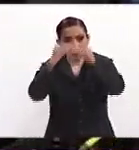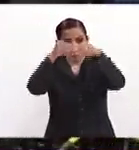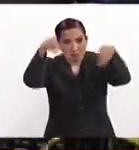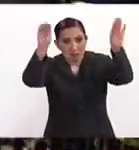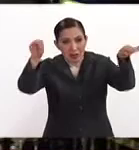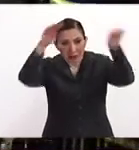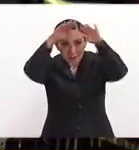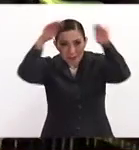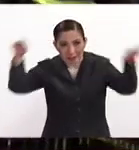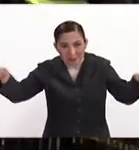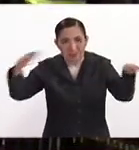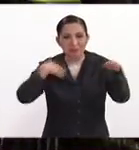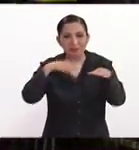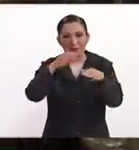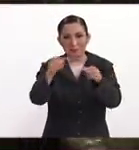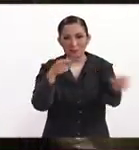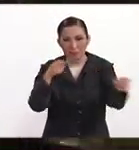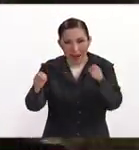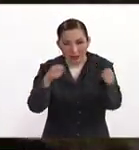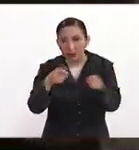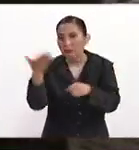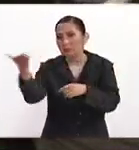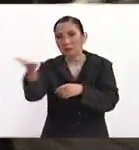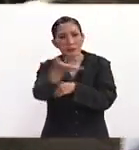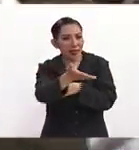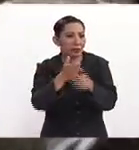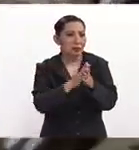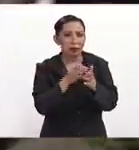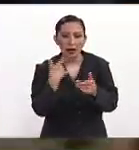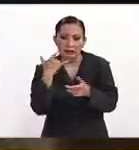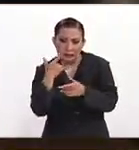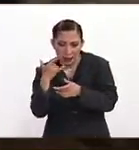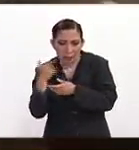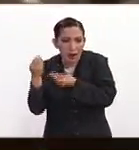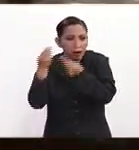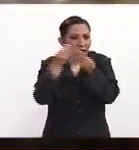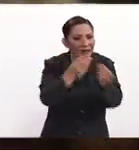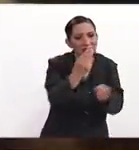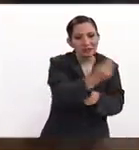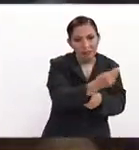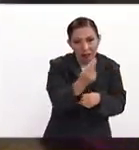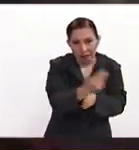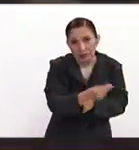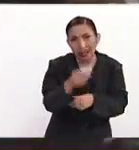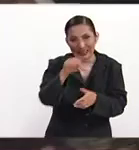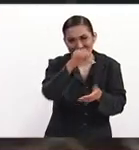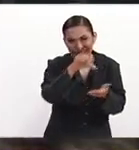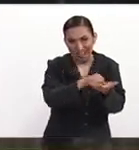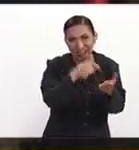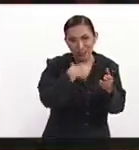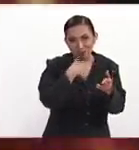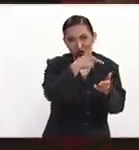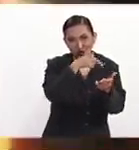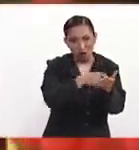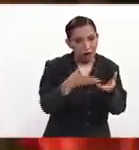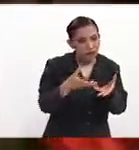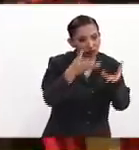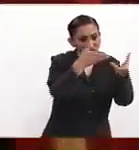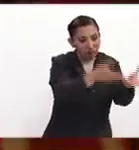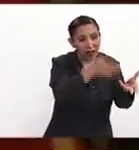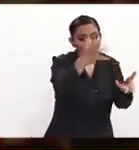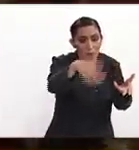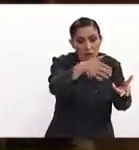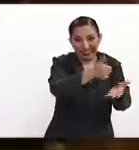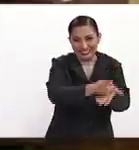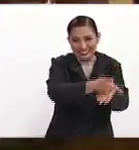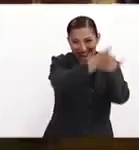este tipo de cosas. Pedimos a la gente que amablemente ha estado llevando lo que se necesita a estos centros, a estos lugares en donde hay búsqueda